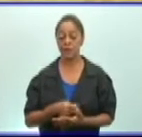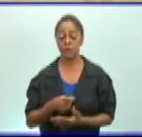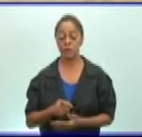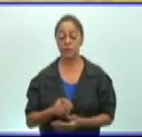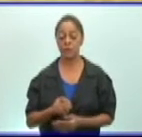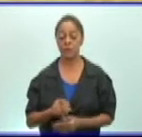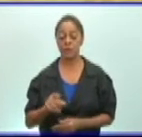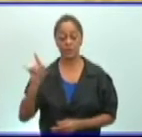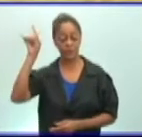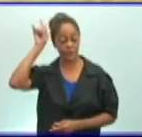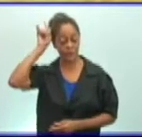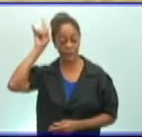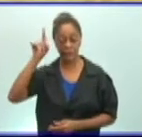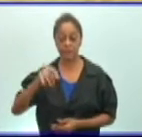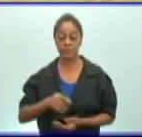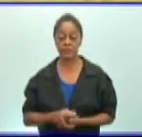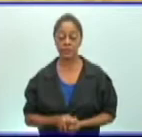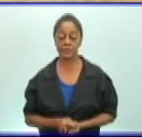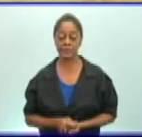ganadería.